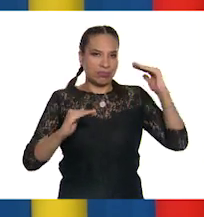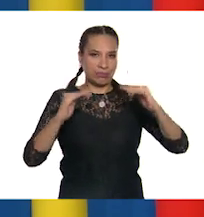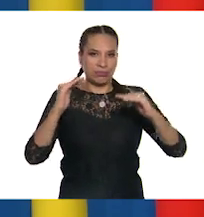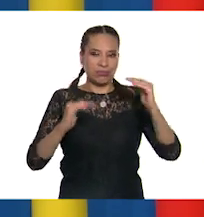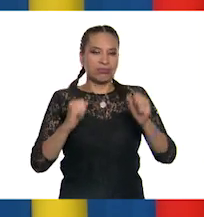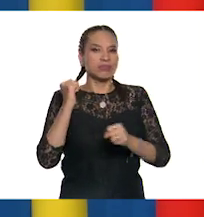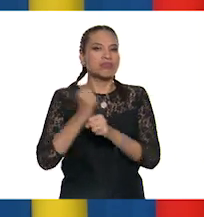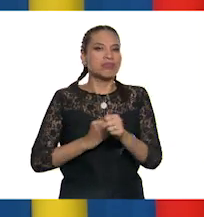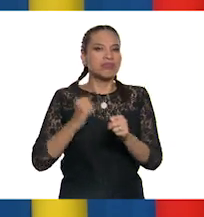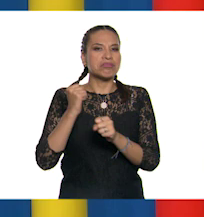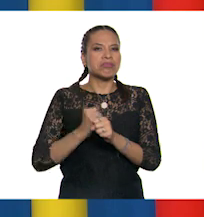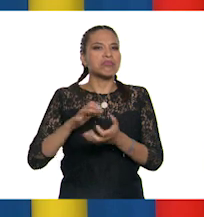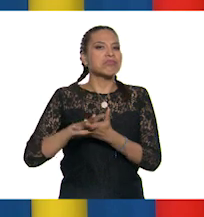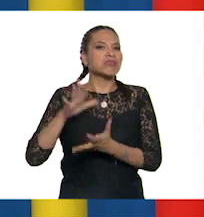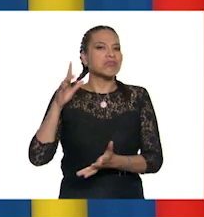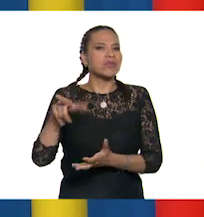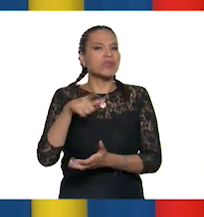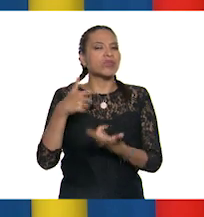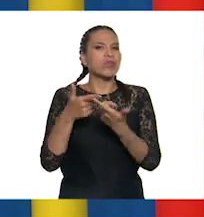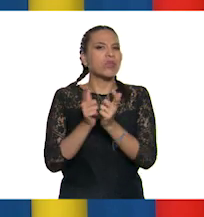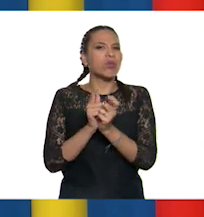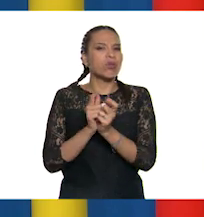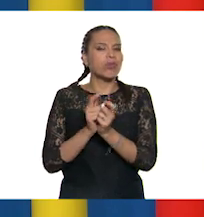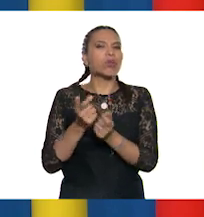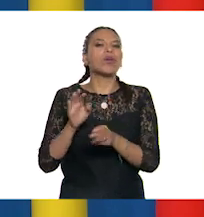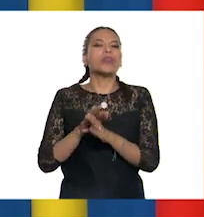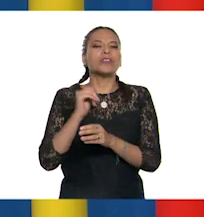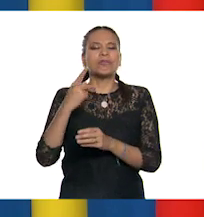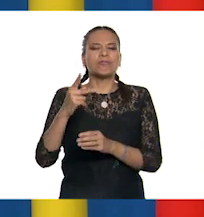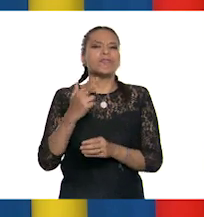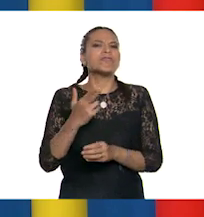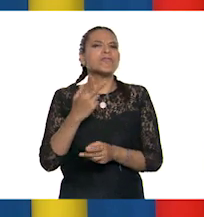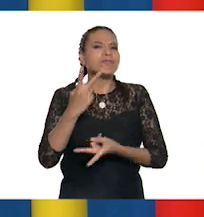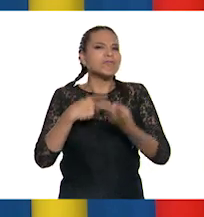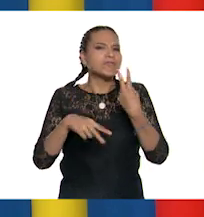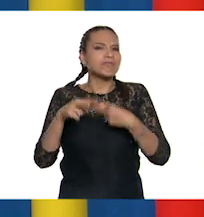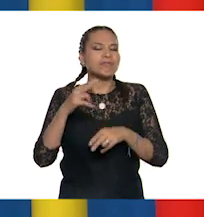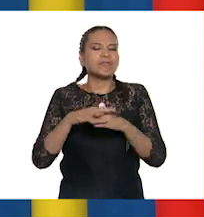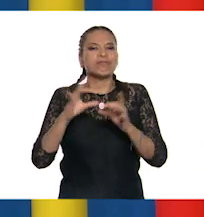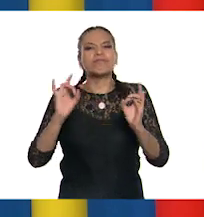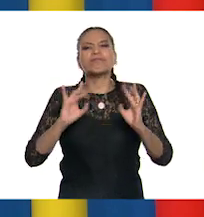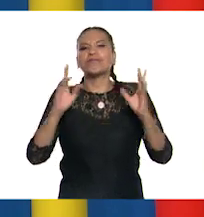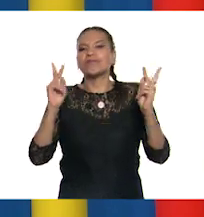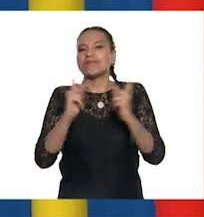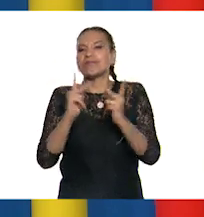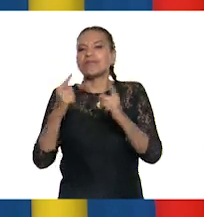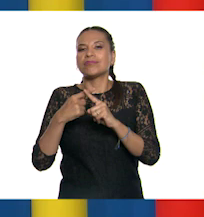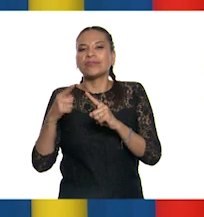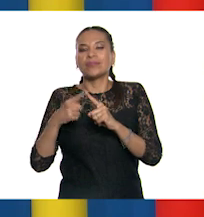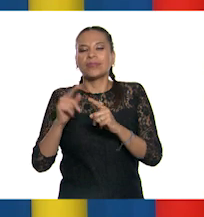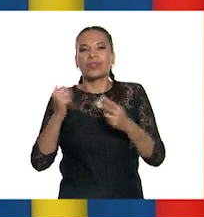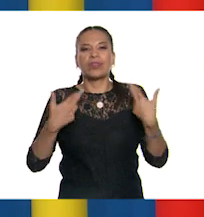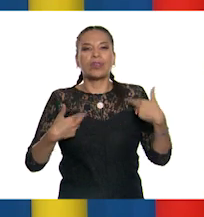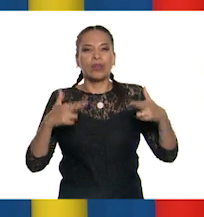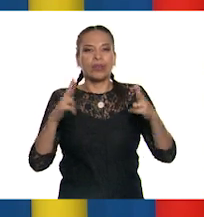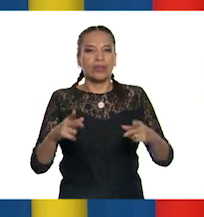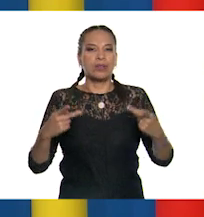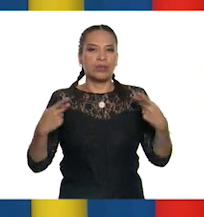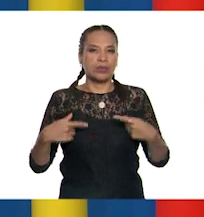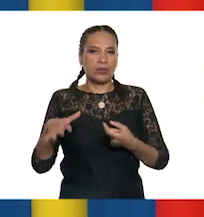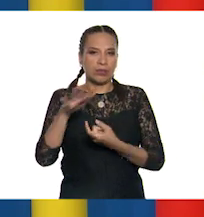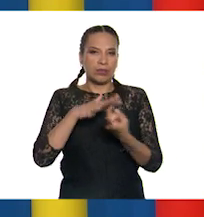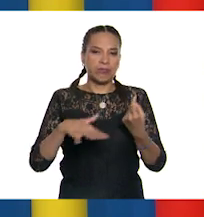la explotación de las mayorías, es decir, de sus causas. En ese sentido, las coincidencias en las maneras de representar a los